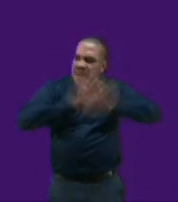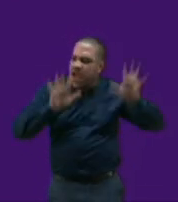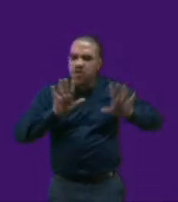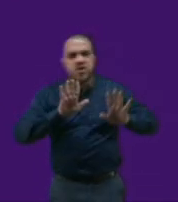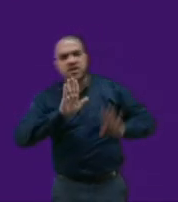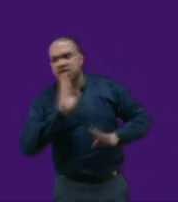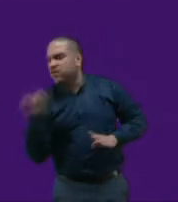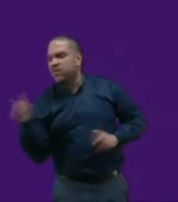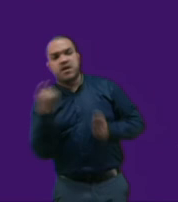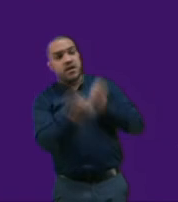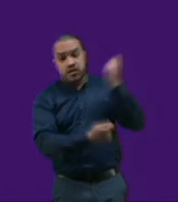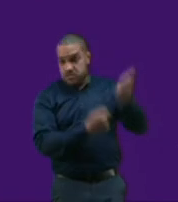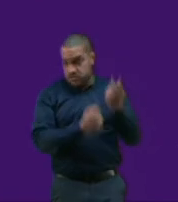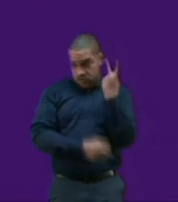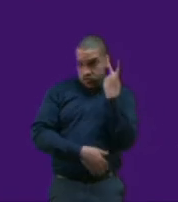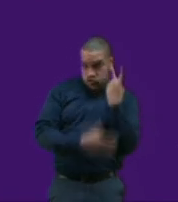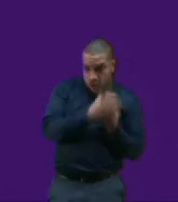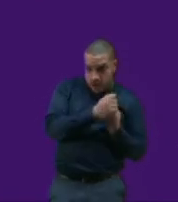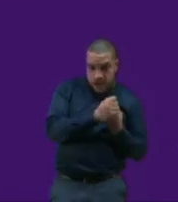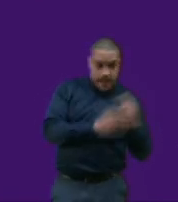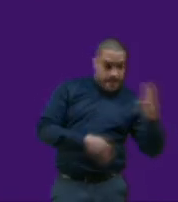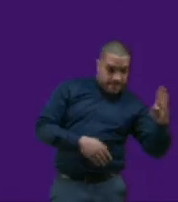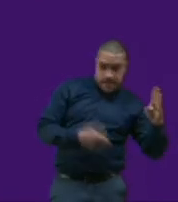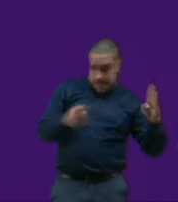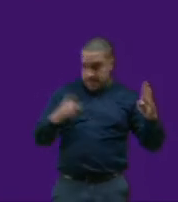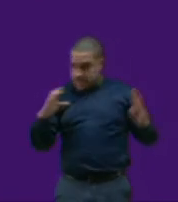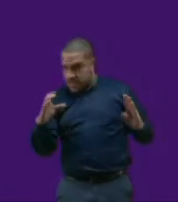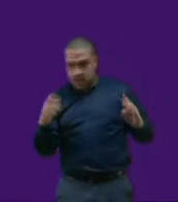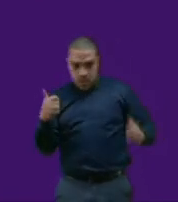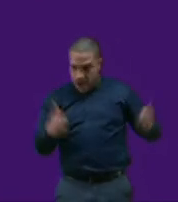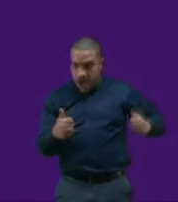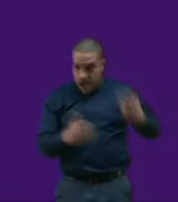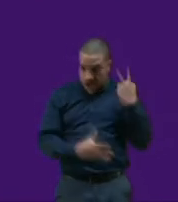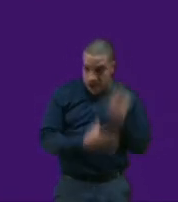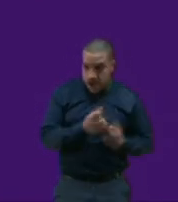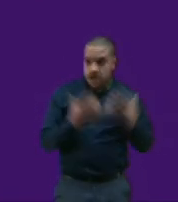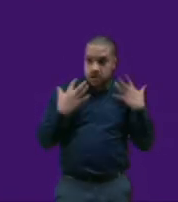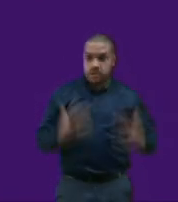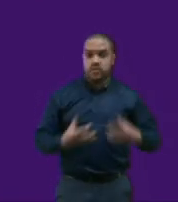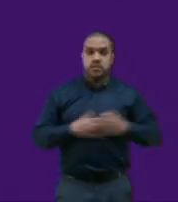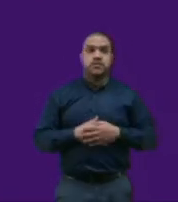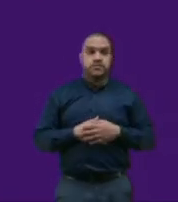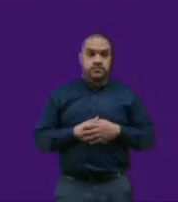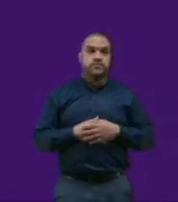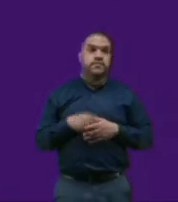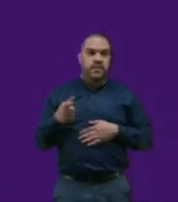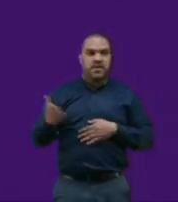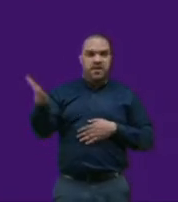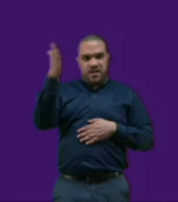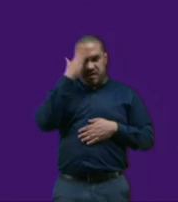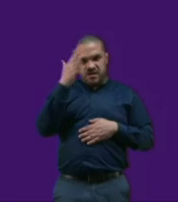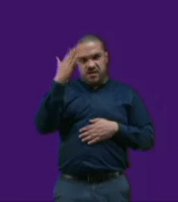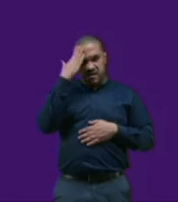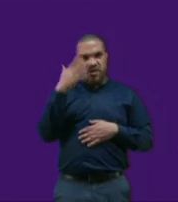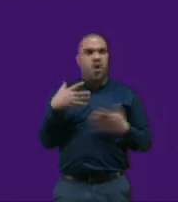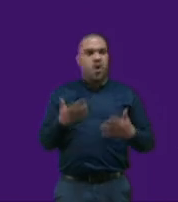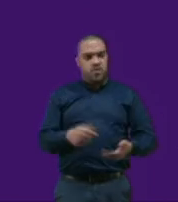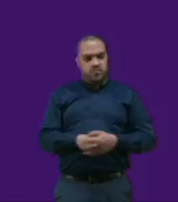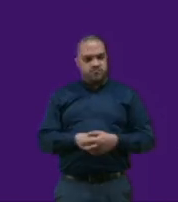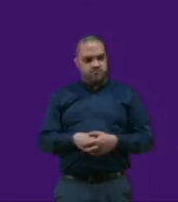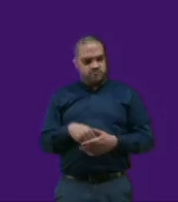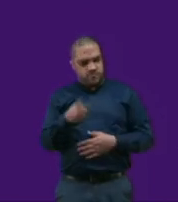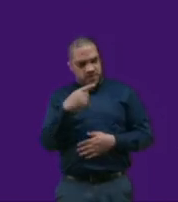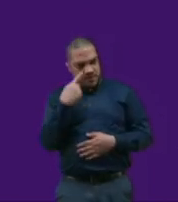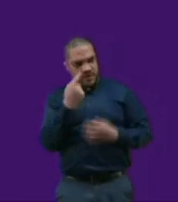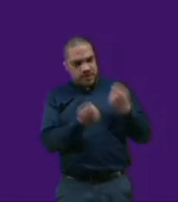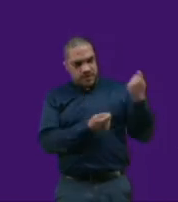Y si son los dos, pues tienes que tener estrategias diferentes, diferenciadas, de cómo atacar el mercado B2B